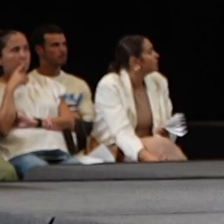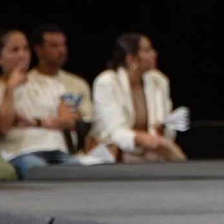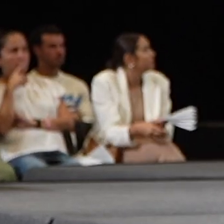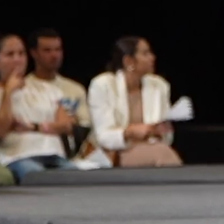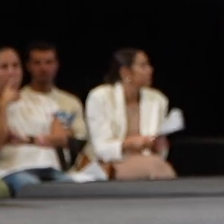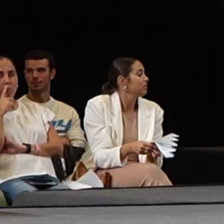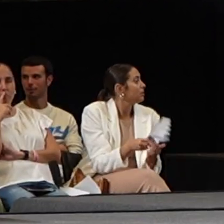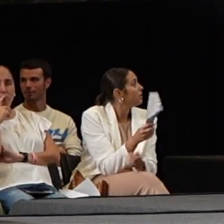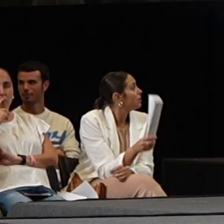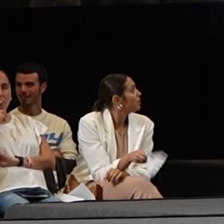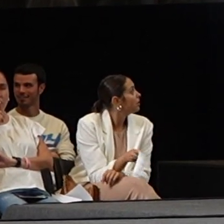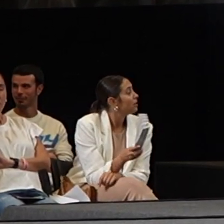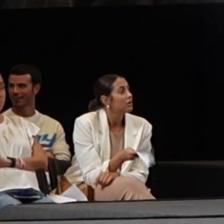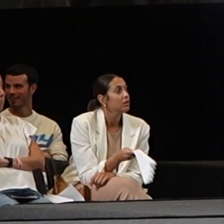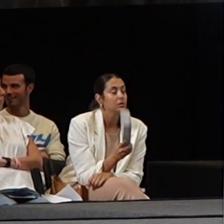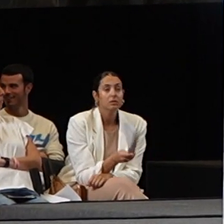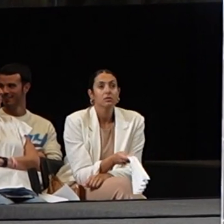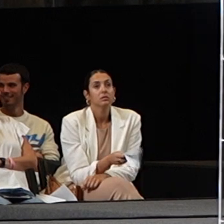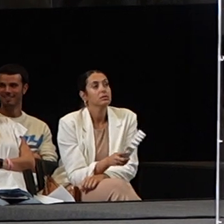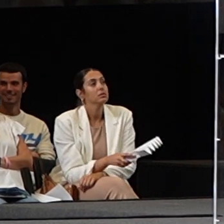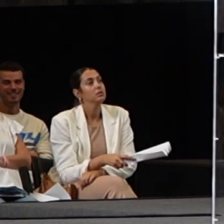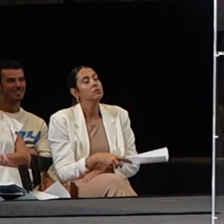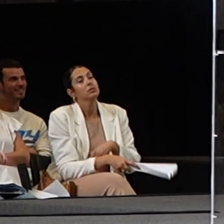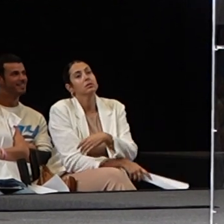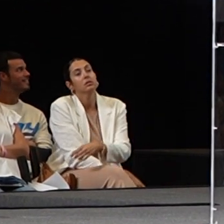de Tenerife, honestamente